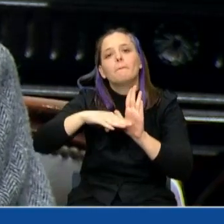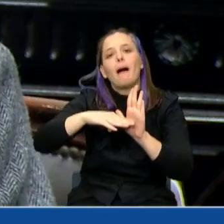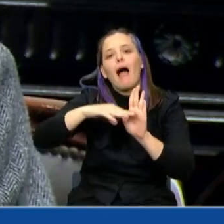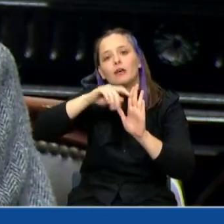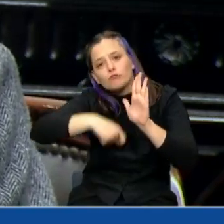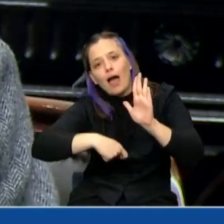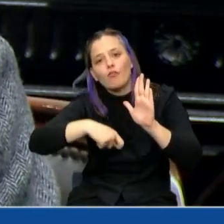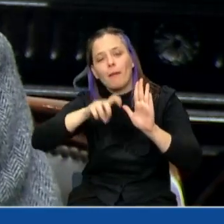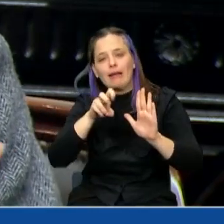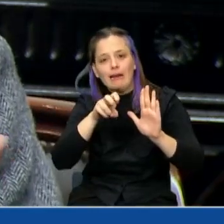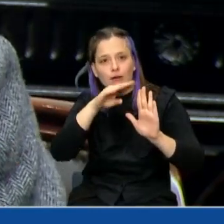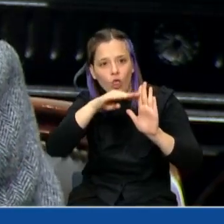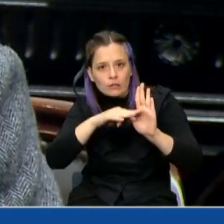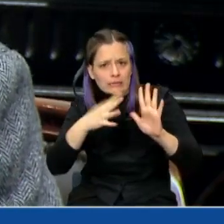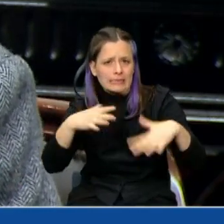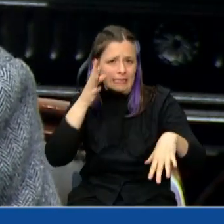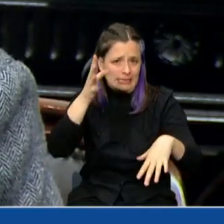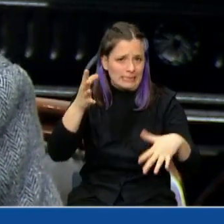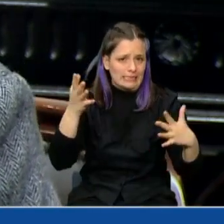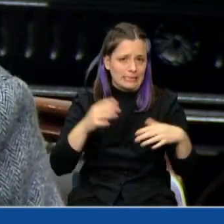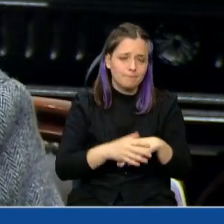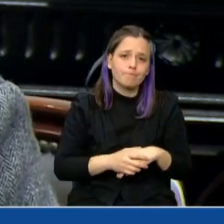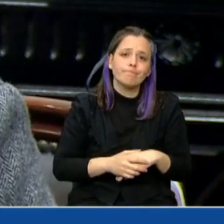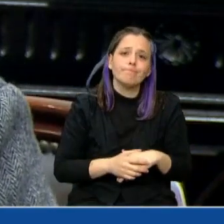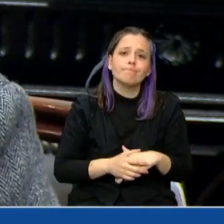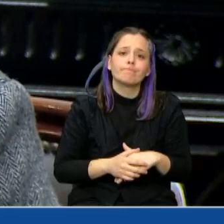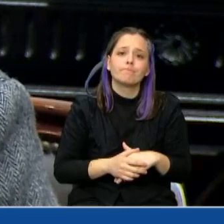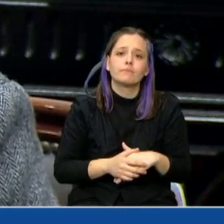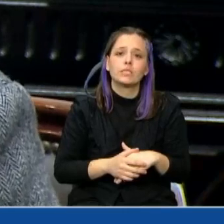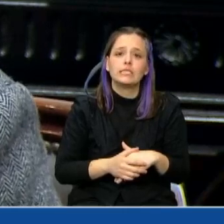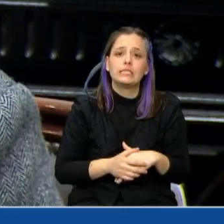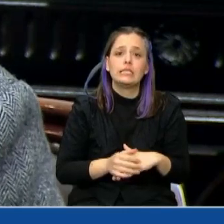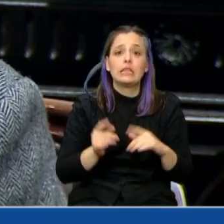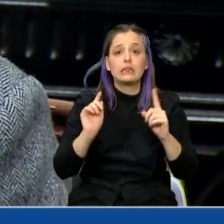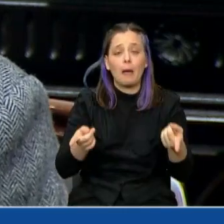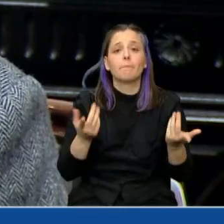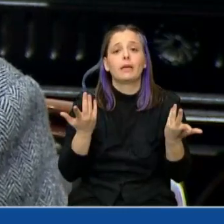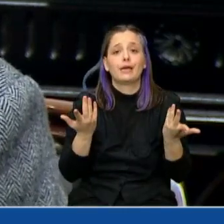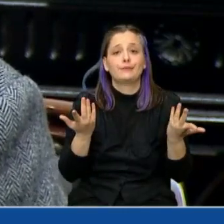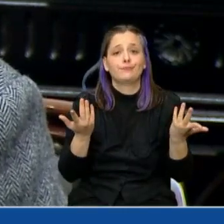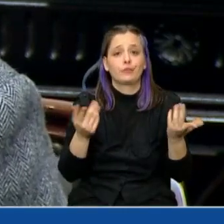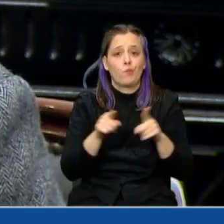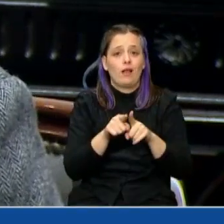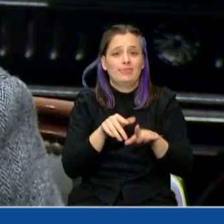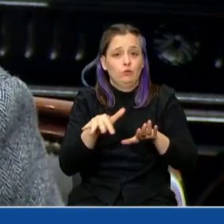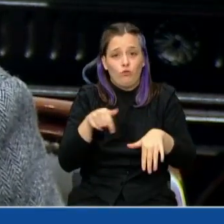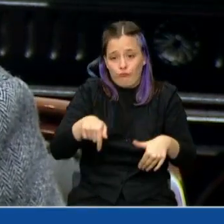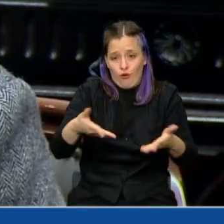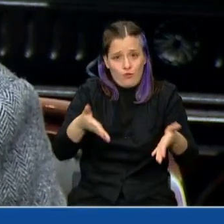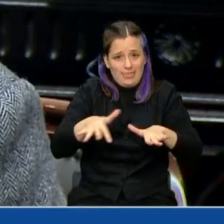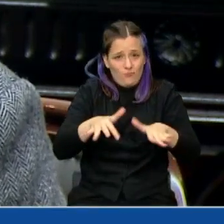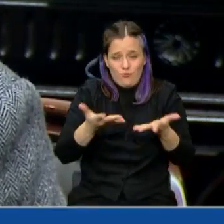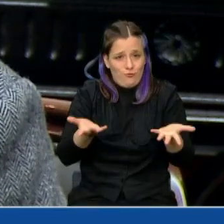alquileres. Ahora, a pesar de esta realidad